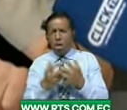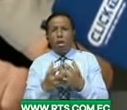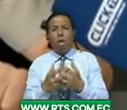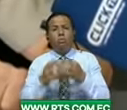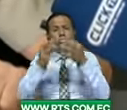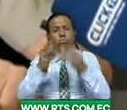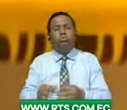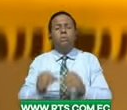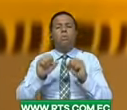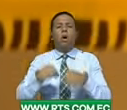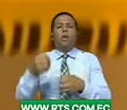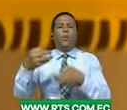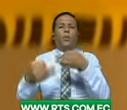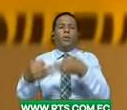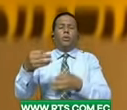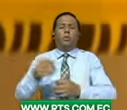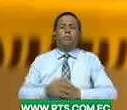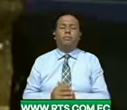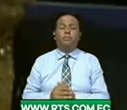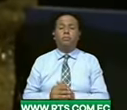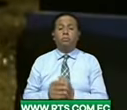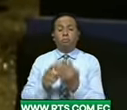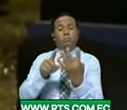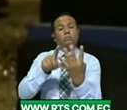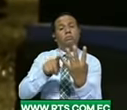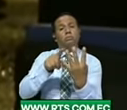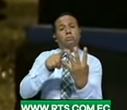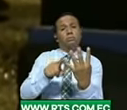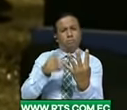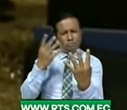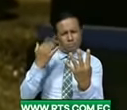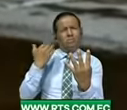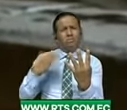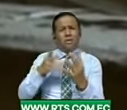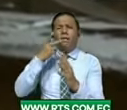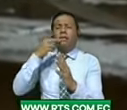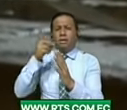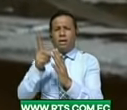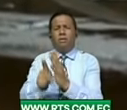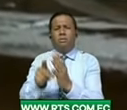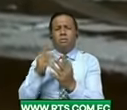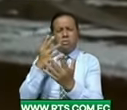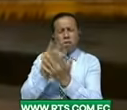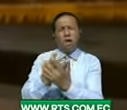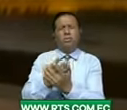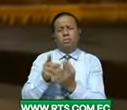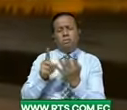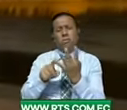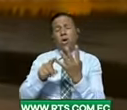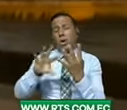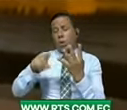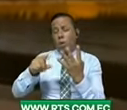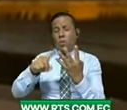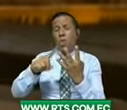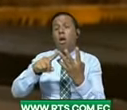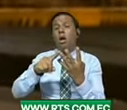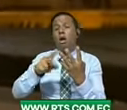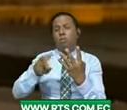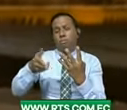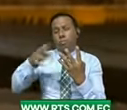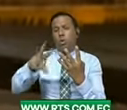a tratar de víctima. 2 de los aprehendidos tienen antecedentes delictivos, 1 por robo y otro por robo y homicidio.